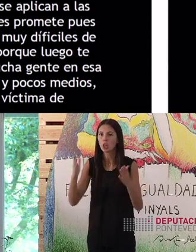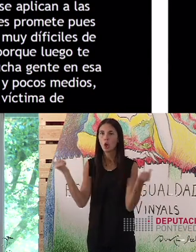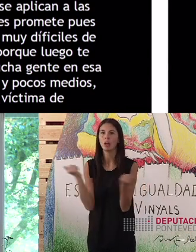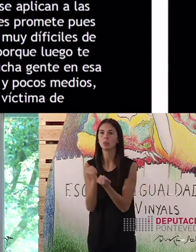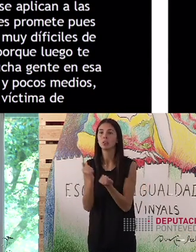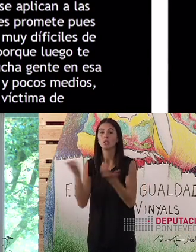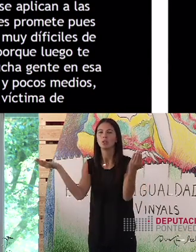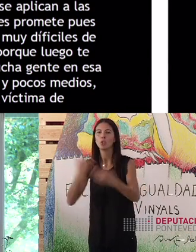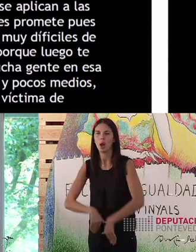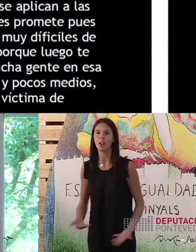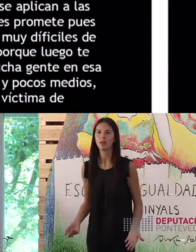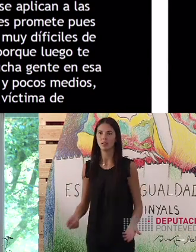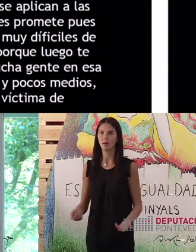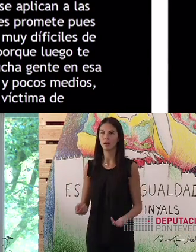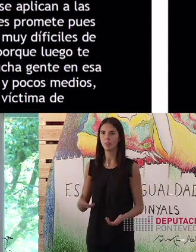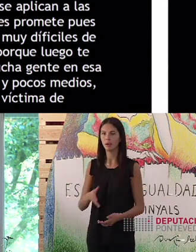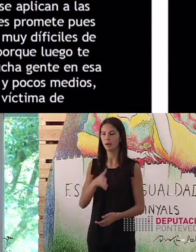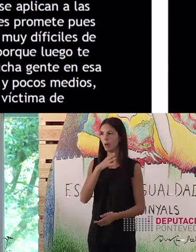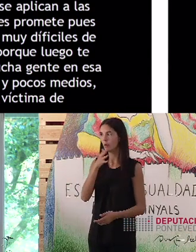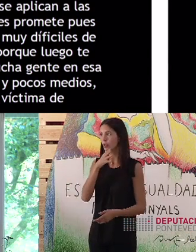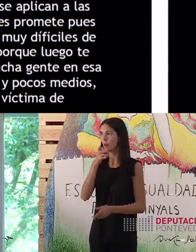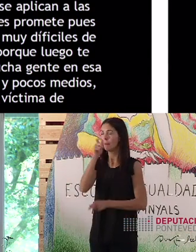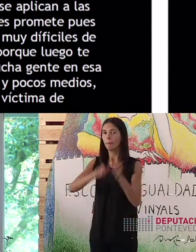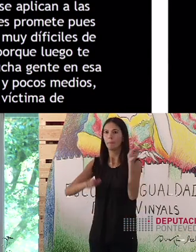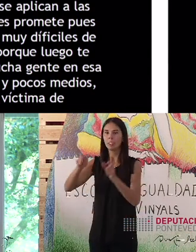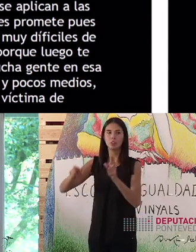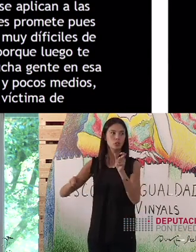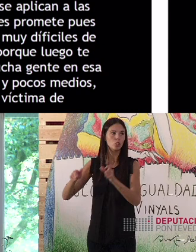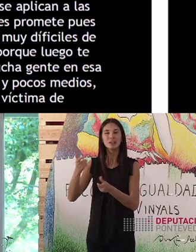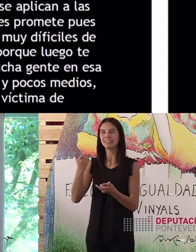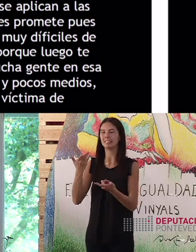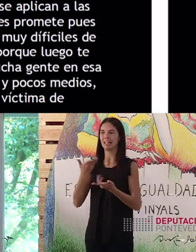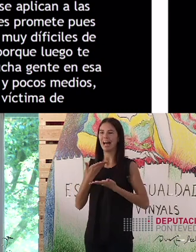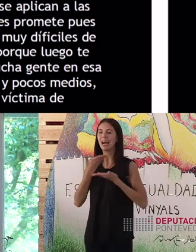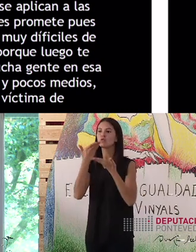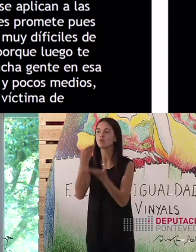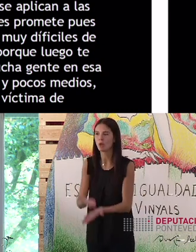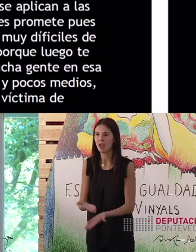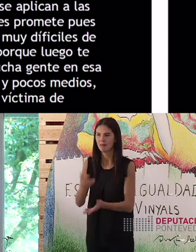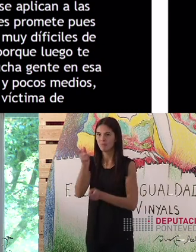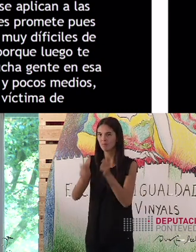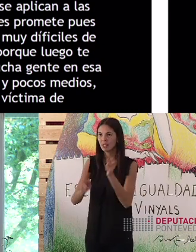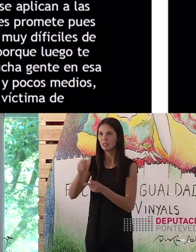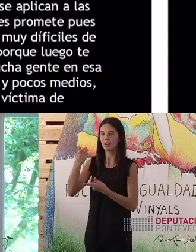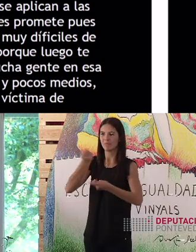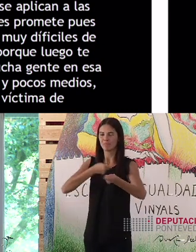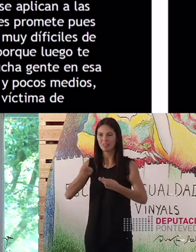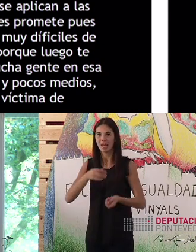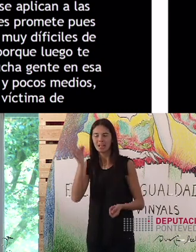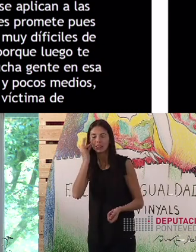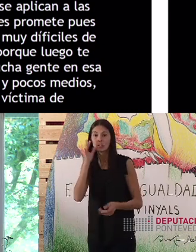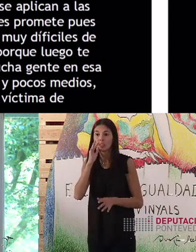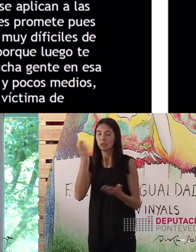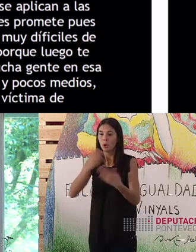asistencial na hora de atender as vítimas de trata. Tampouco existe eso. Entón, neste momento,